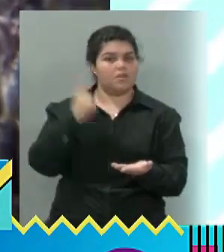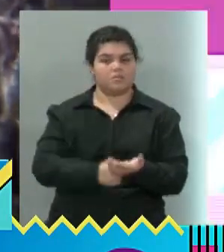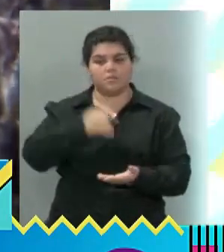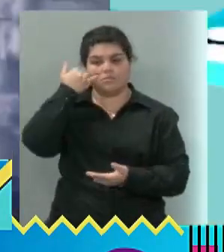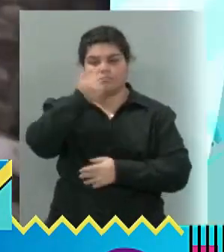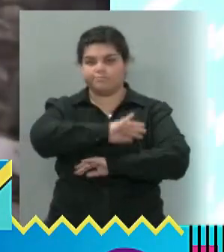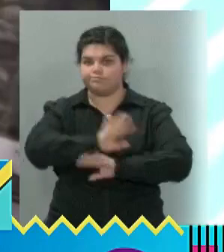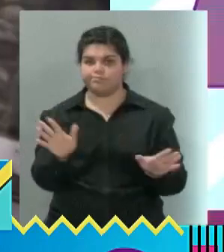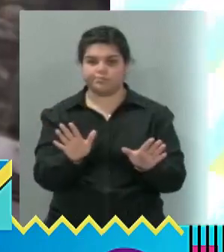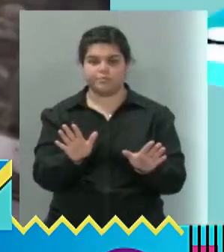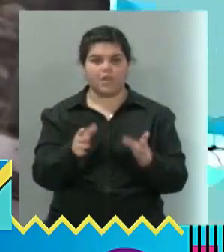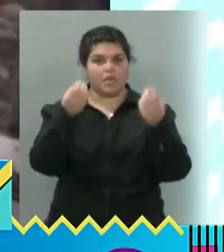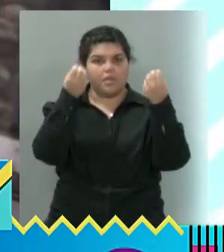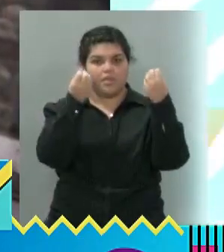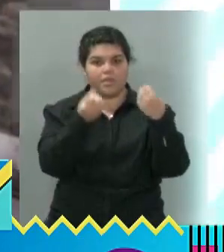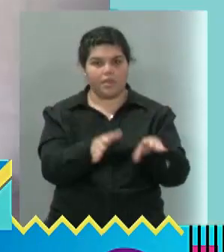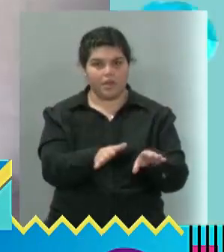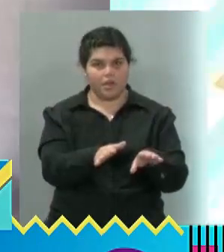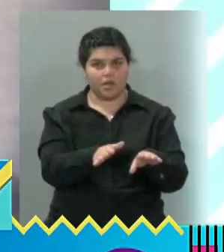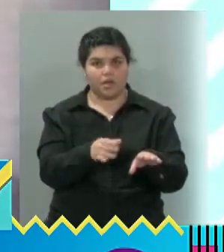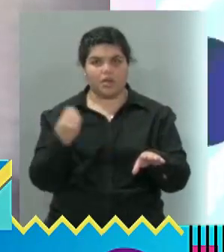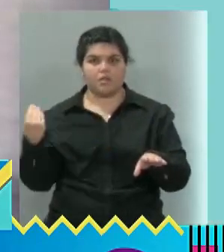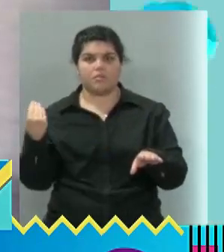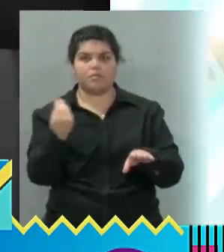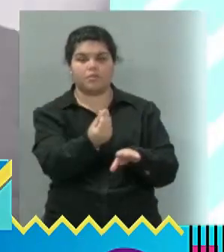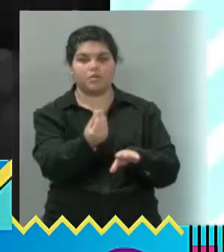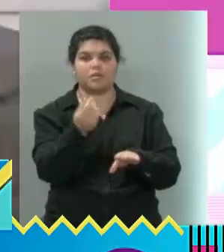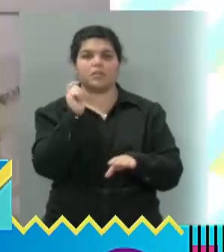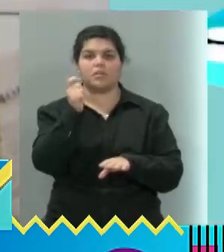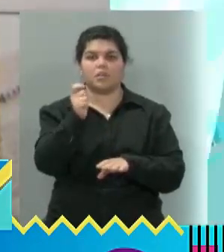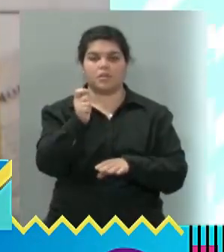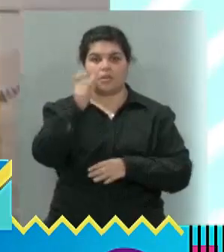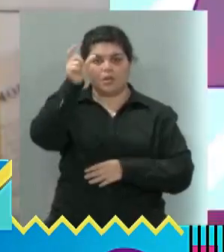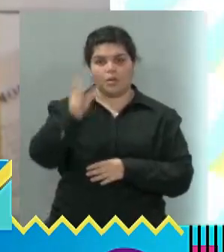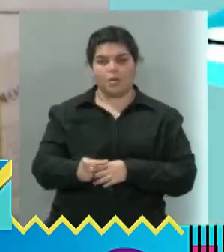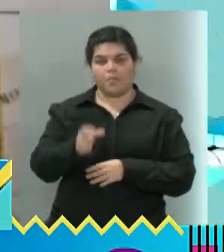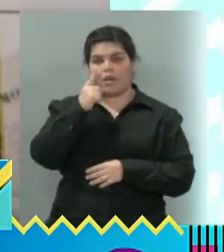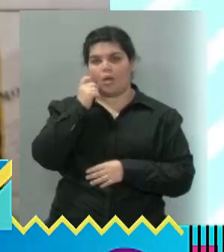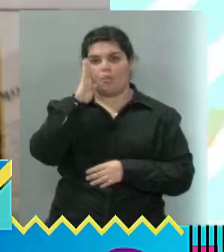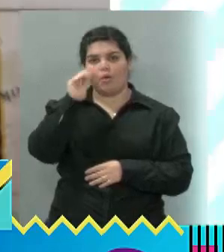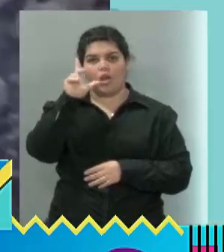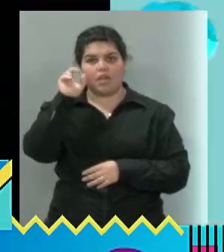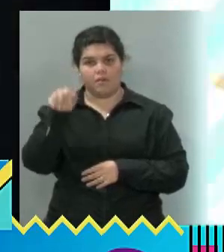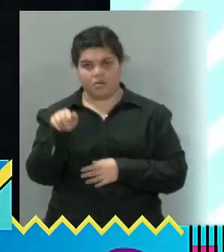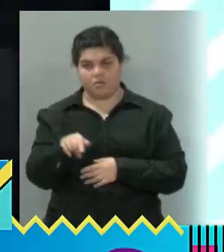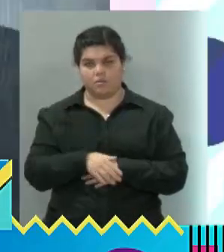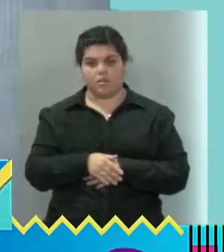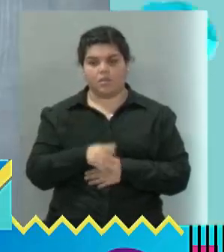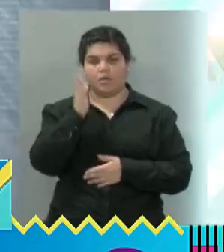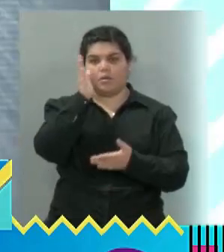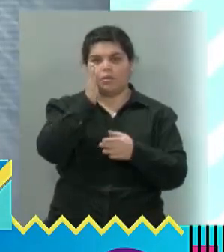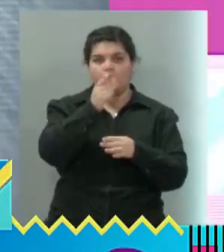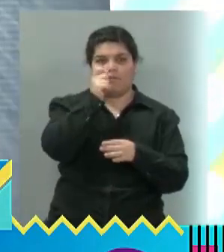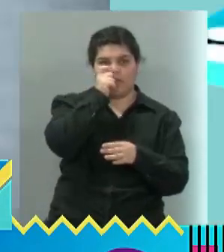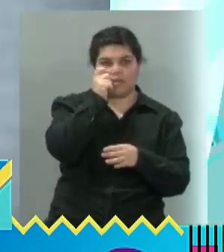ya retirarse de ese escenario, claro, y queda ahí en el año 23, Bolívar entra en Perú y en el